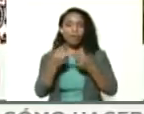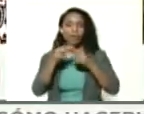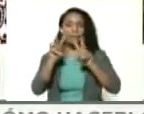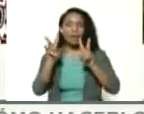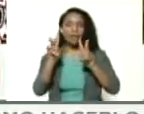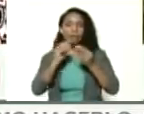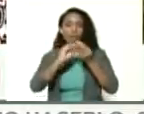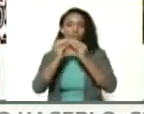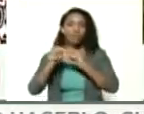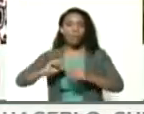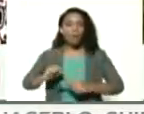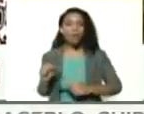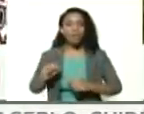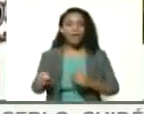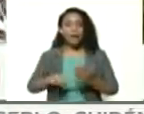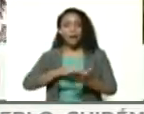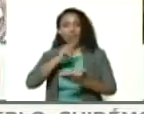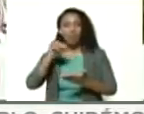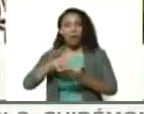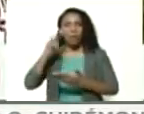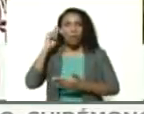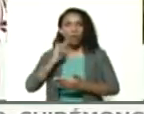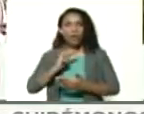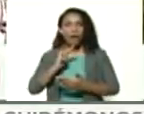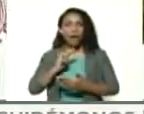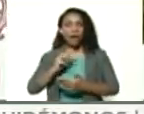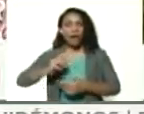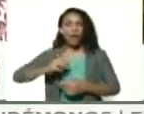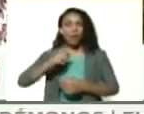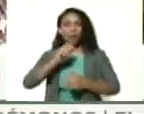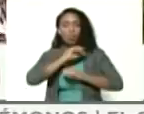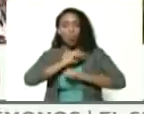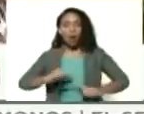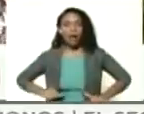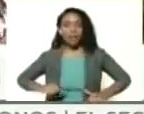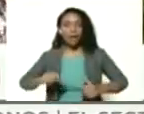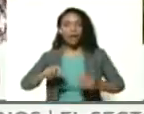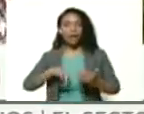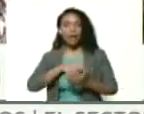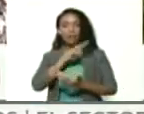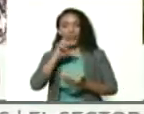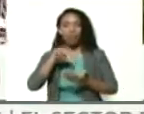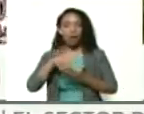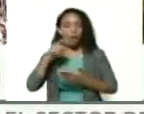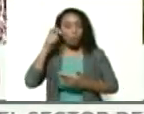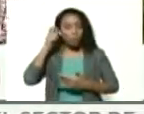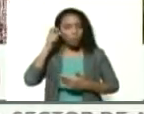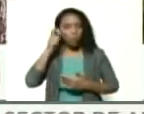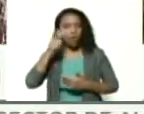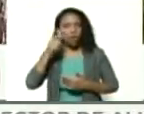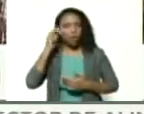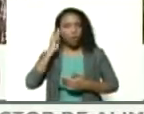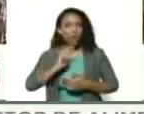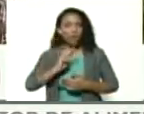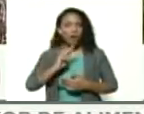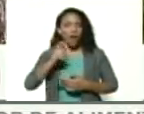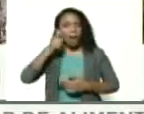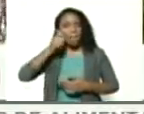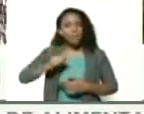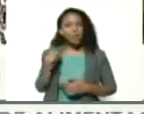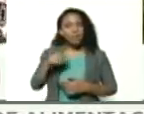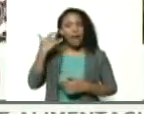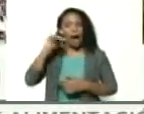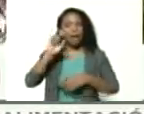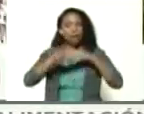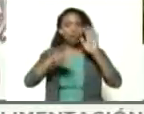la Policía Nacional Bolivariana y nuestra Guardia Nacional Bolivariana, que la policía tiene